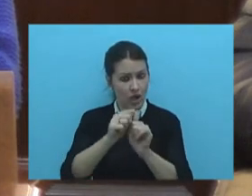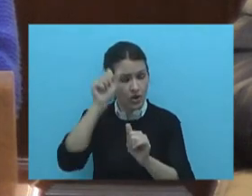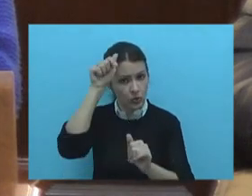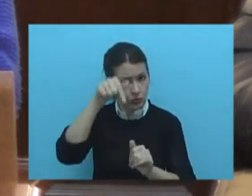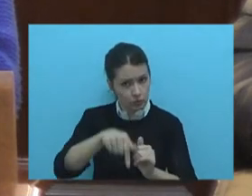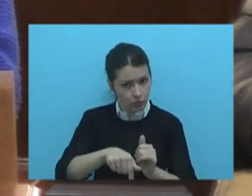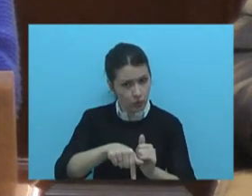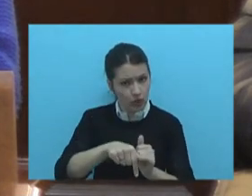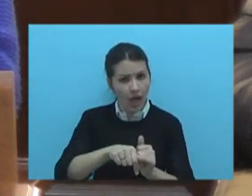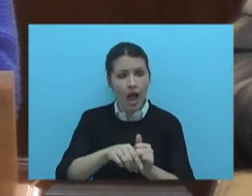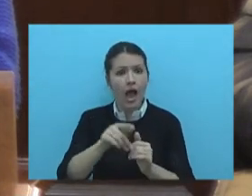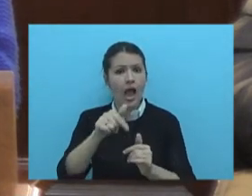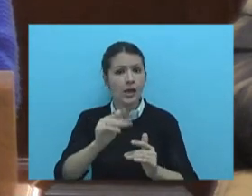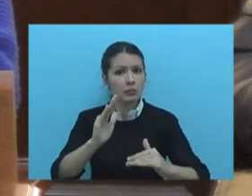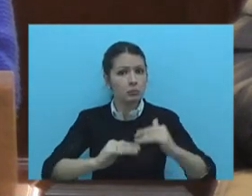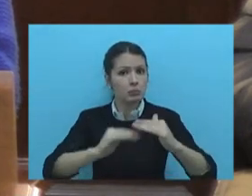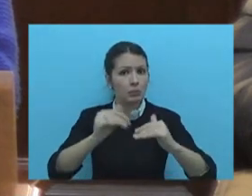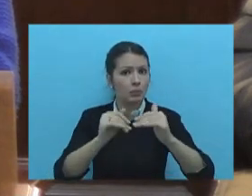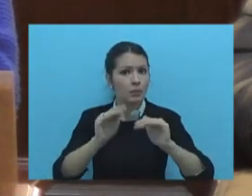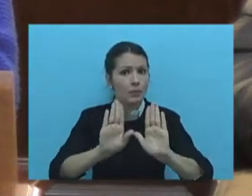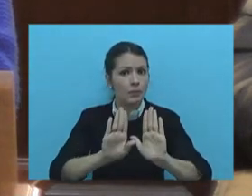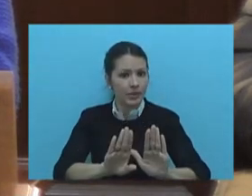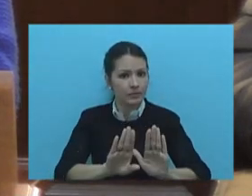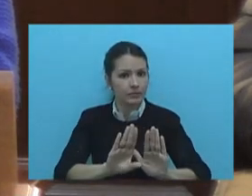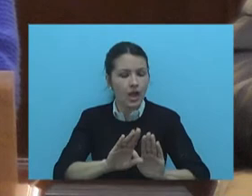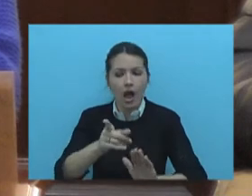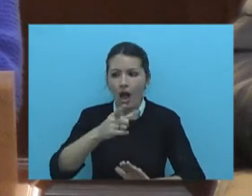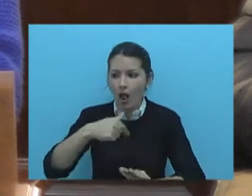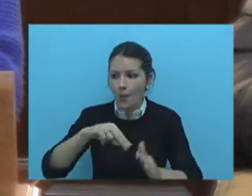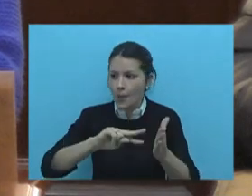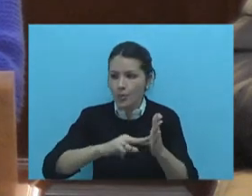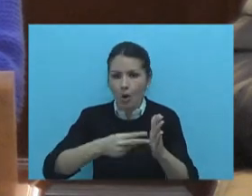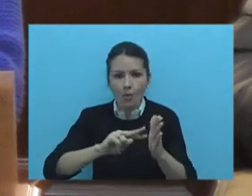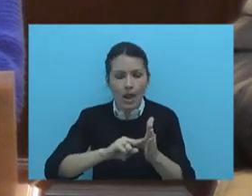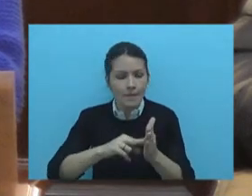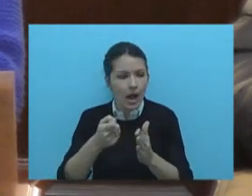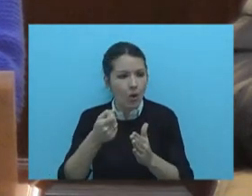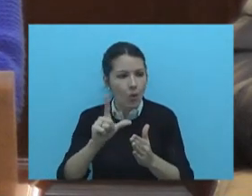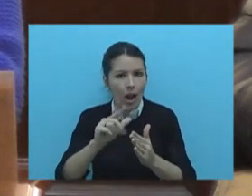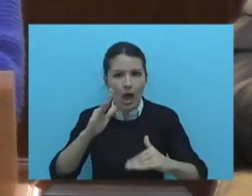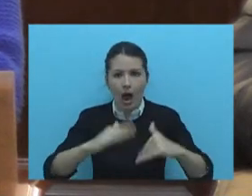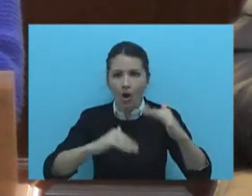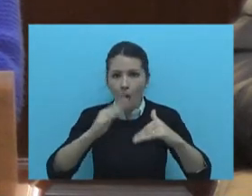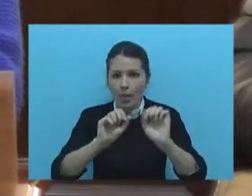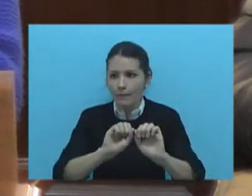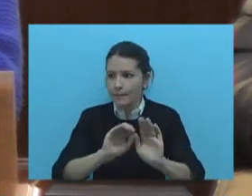Y la problemática que tenemos nosotros en este momento es que ha parado la obra y